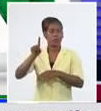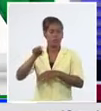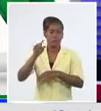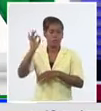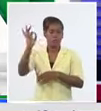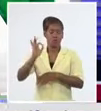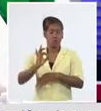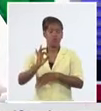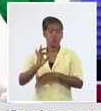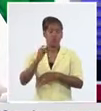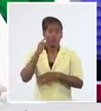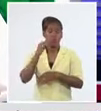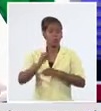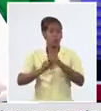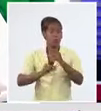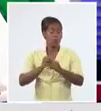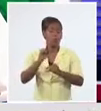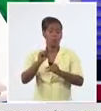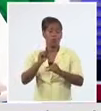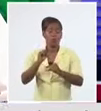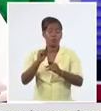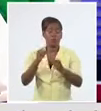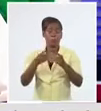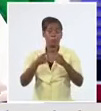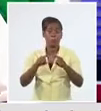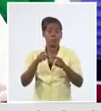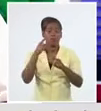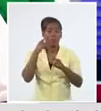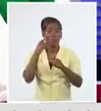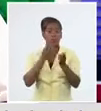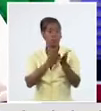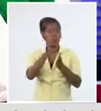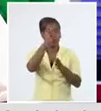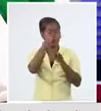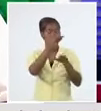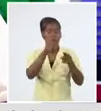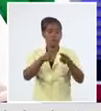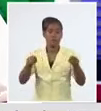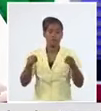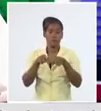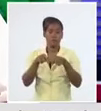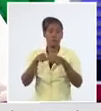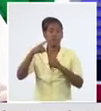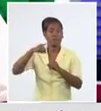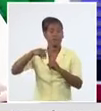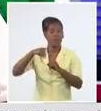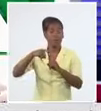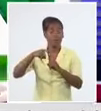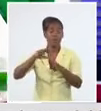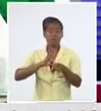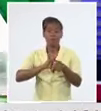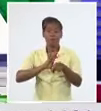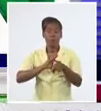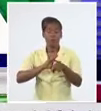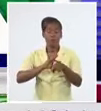pero todavía muy altas, de pacientes ingresados en salas de terapia intensiva con COVID,